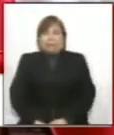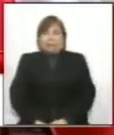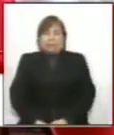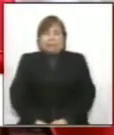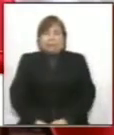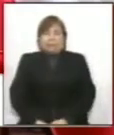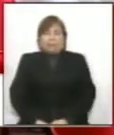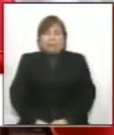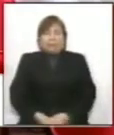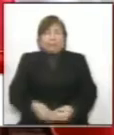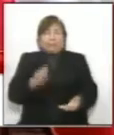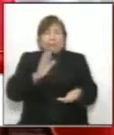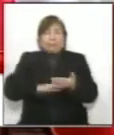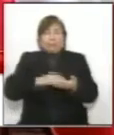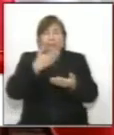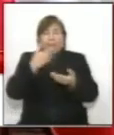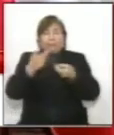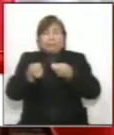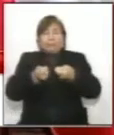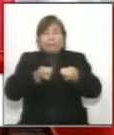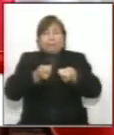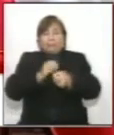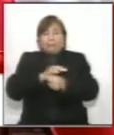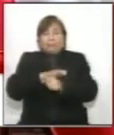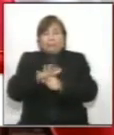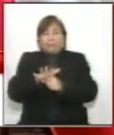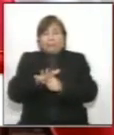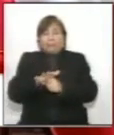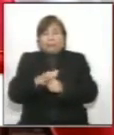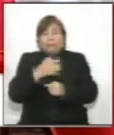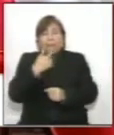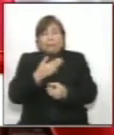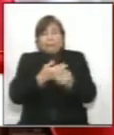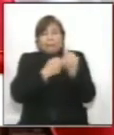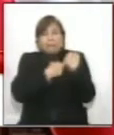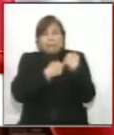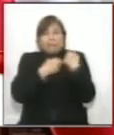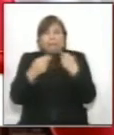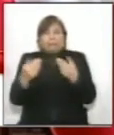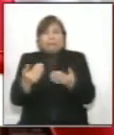motivo de un mal manejo en cuanto a esta pandemia, ¿se le echa responsabilidad a la